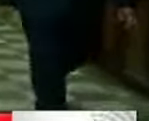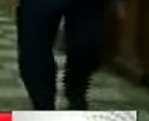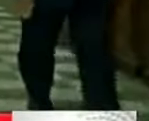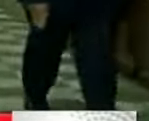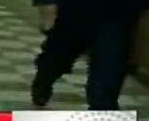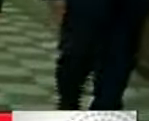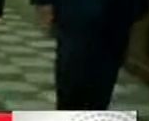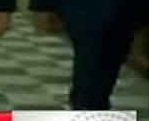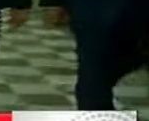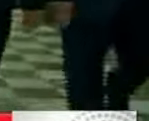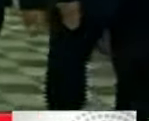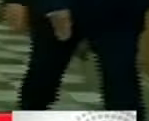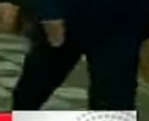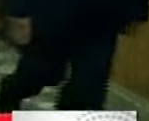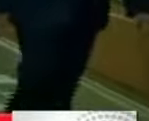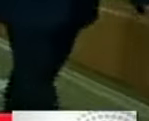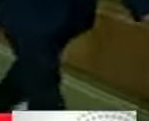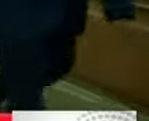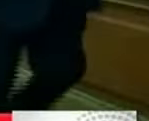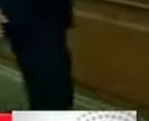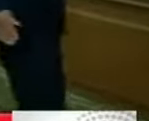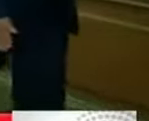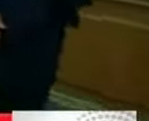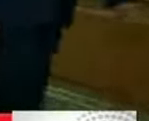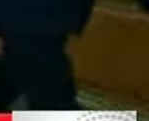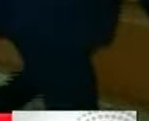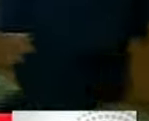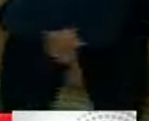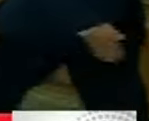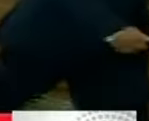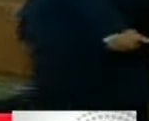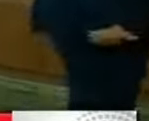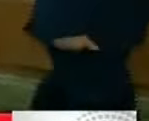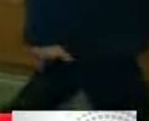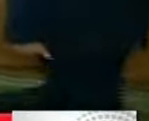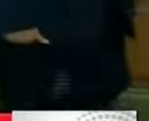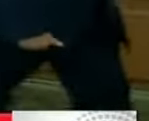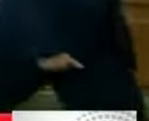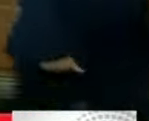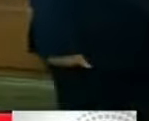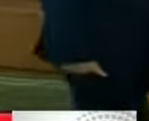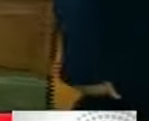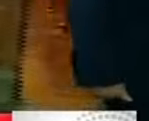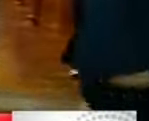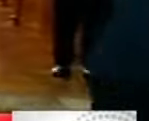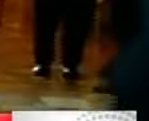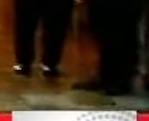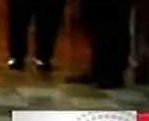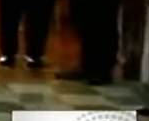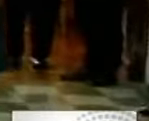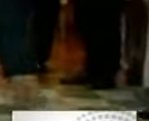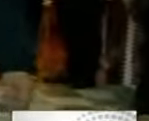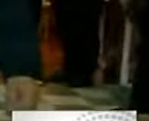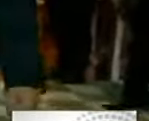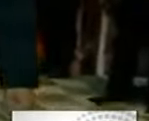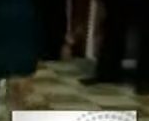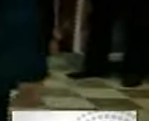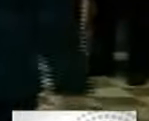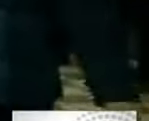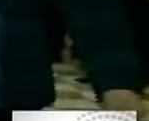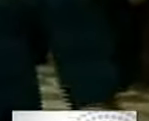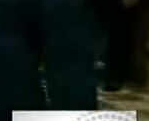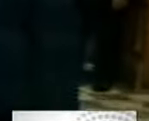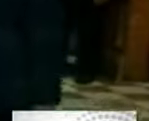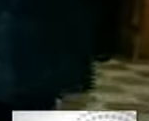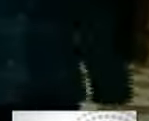acordado por el Consejo Directivo o la Junta de Portavoces, se enviará a